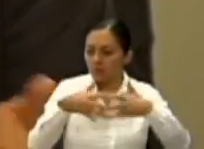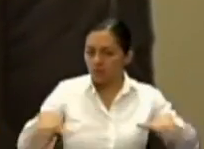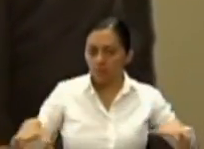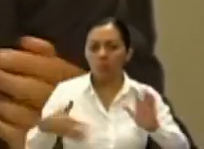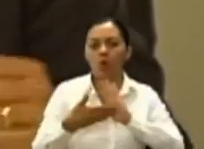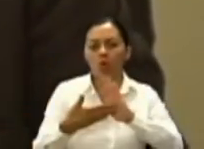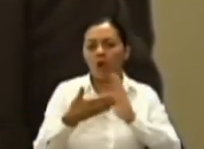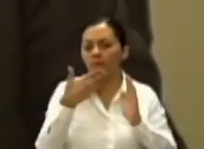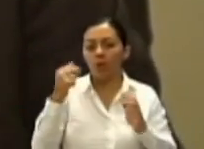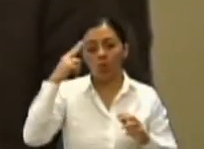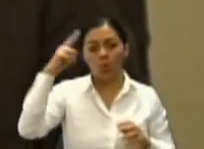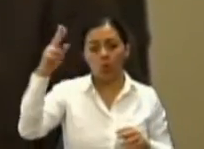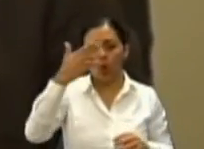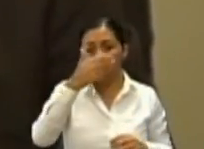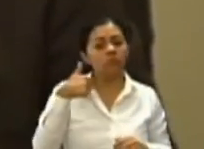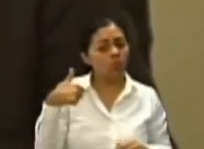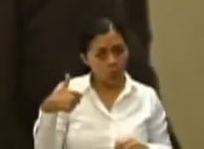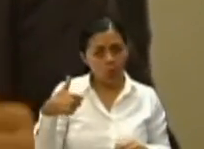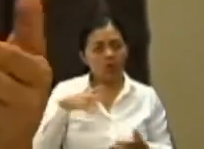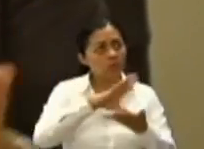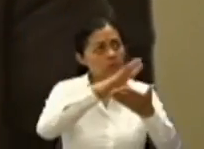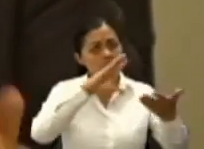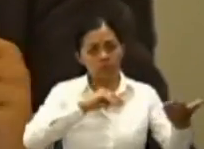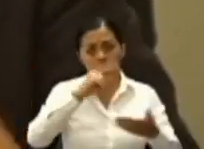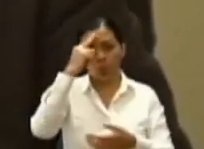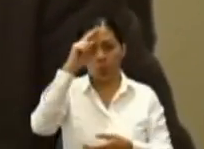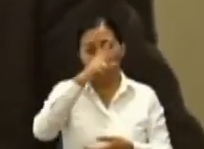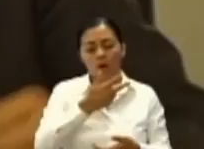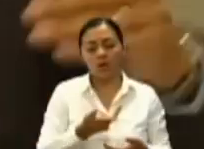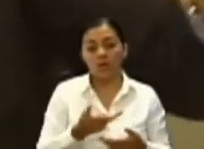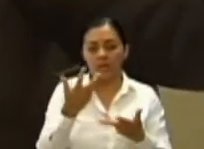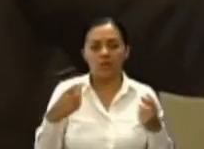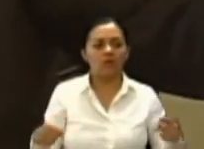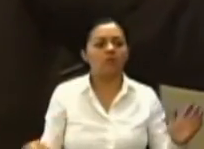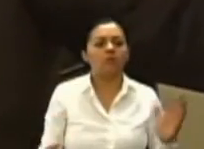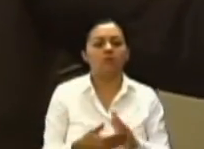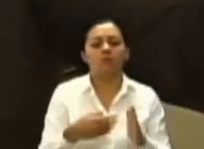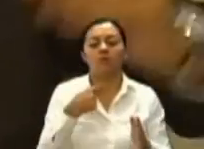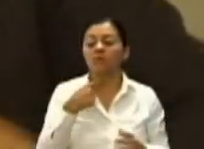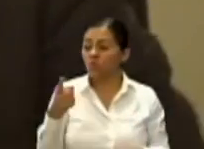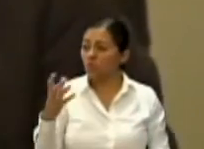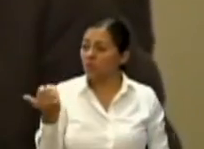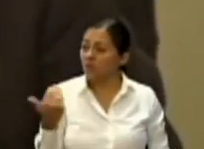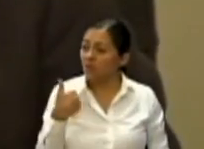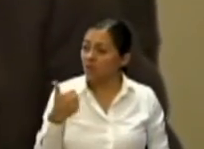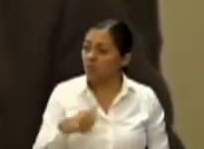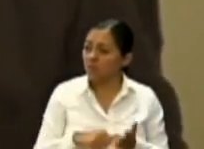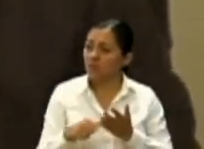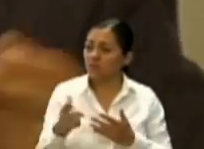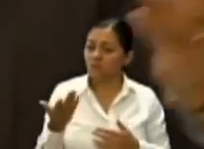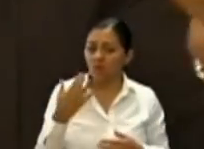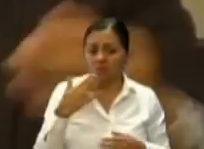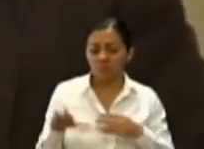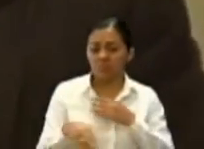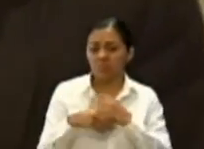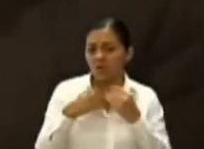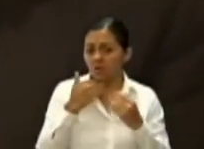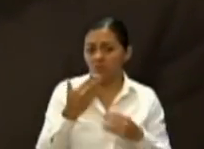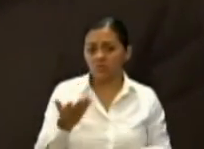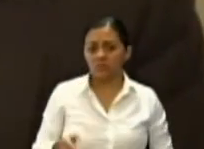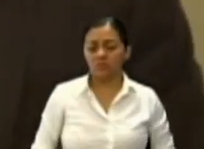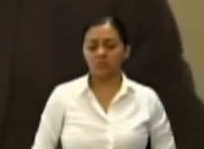modelo el modelo uruguayo muy exitoso y a eso quieren satanizar en el país karim no sé si tengas algo más que agregar nuestra ministra de salud